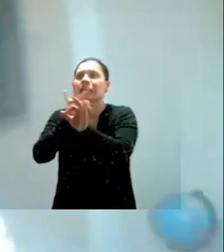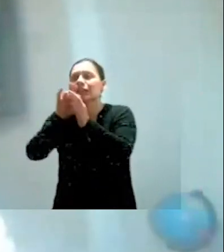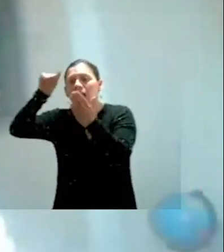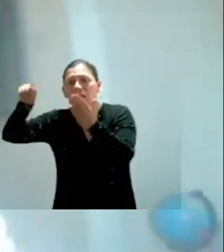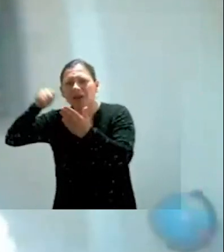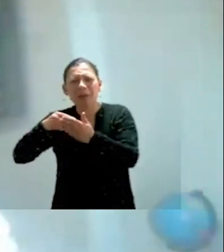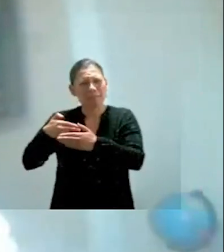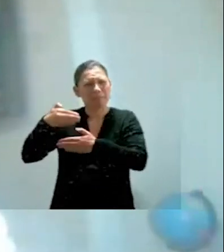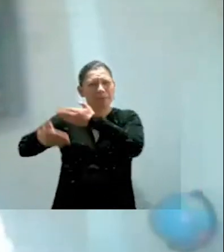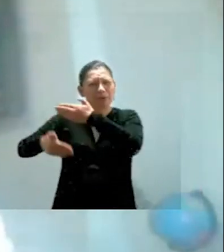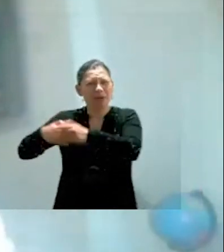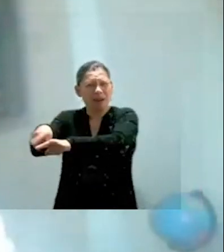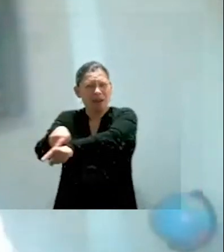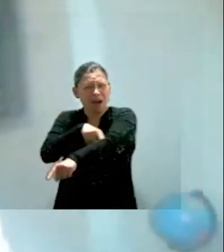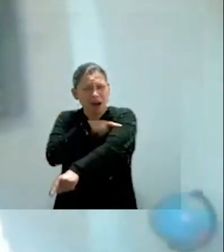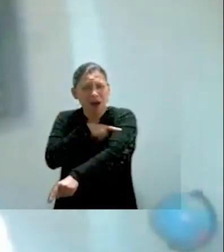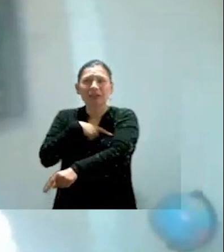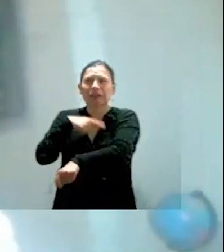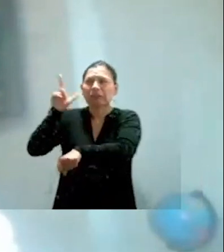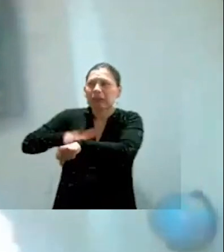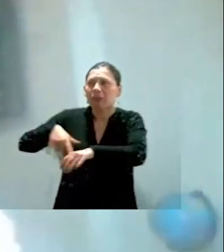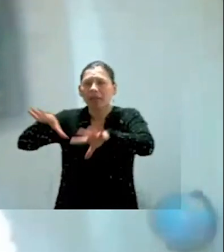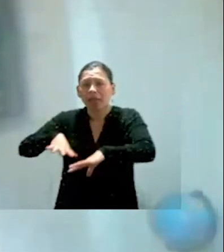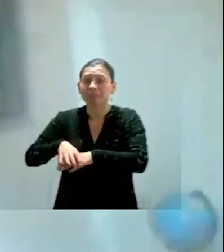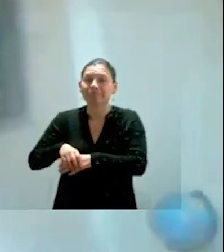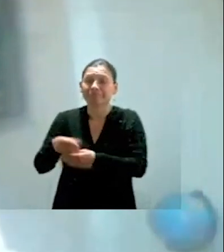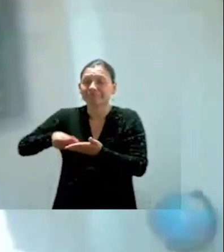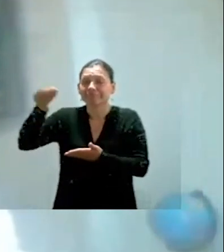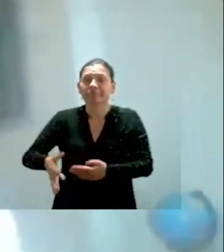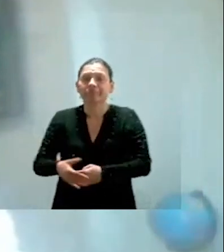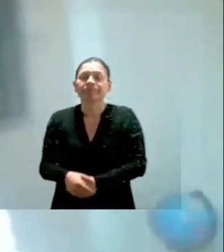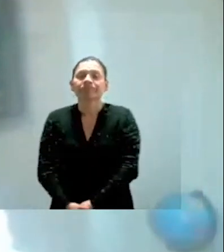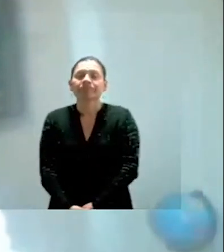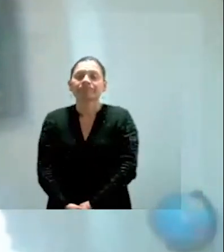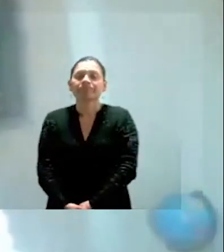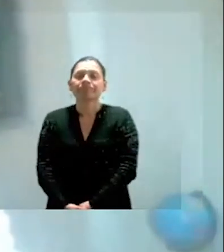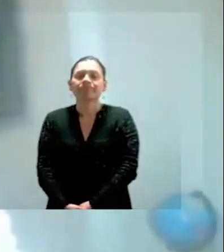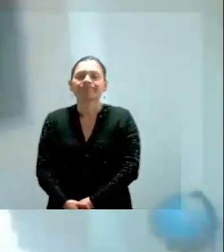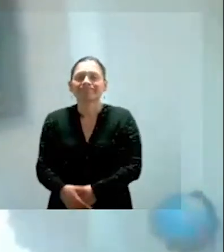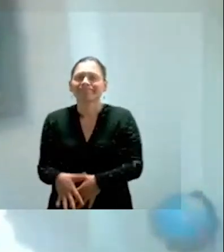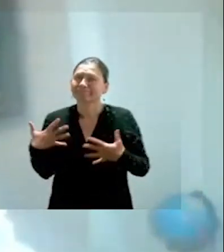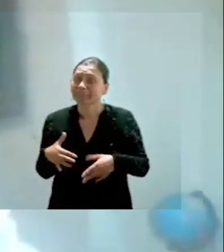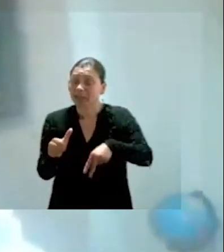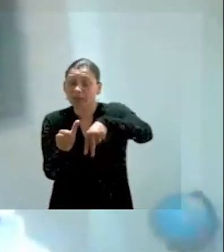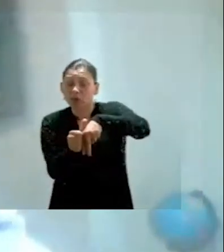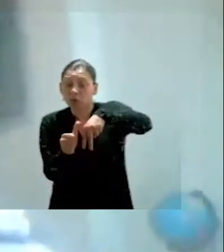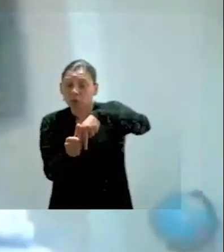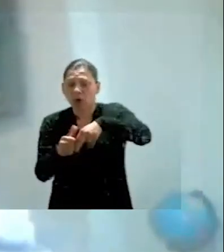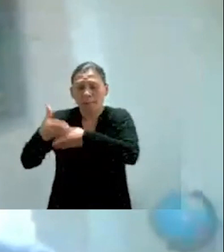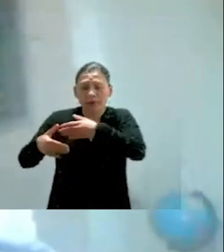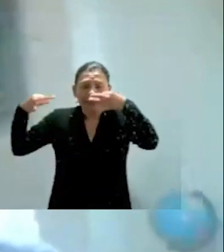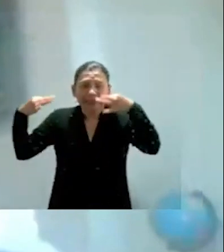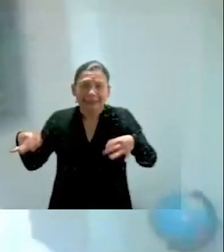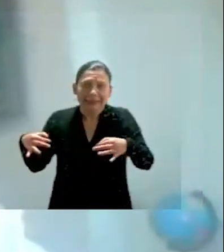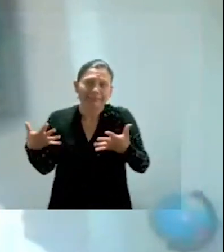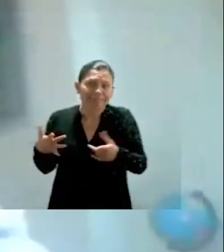que esto de la informalidad yo creo que podría reevaluarse, aunque no se puede decir tampoco